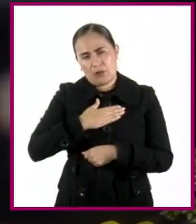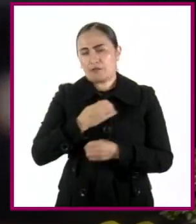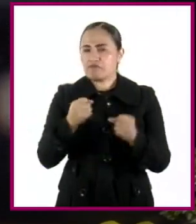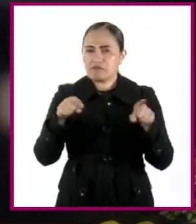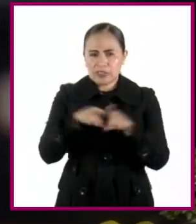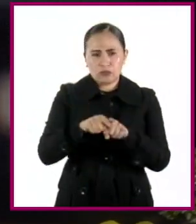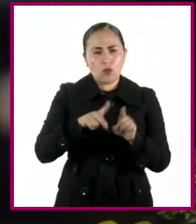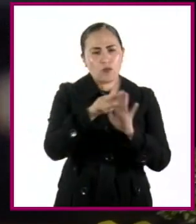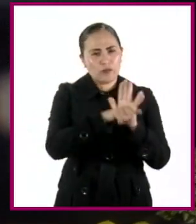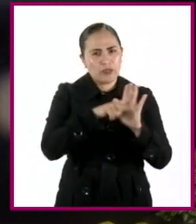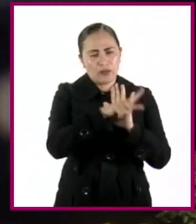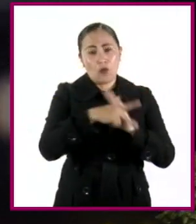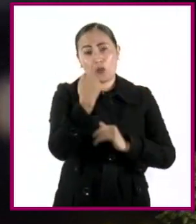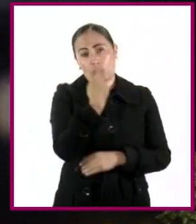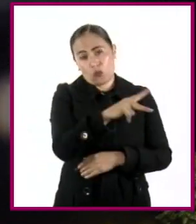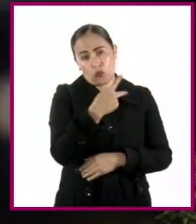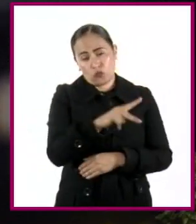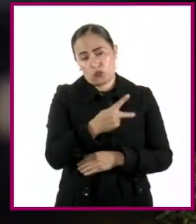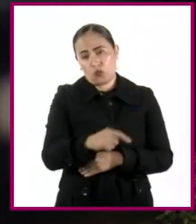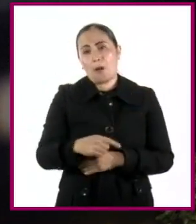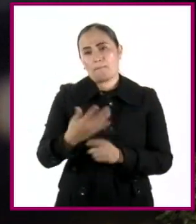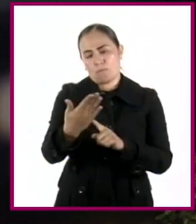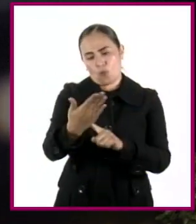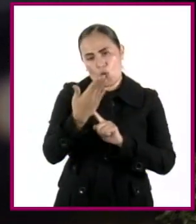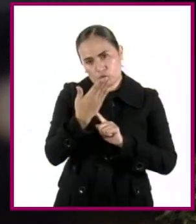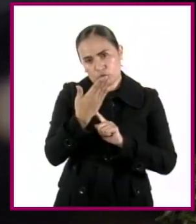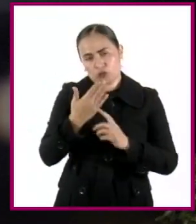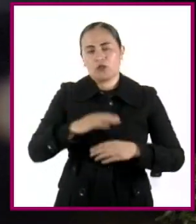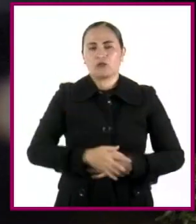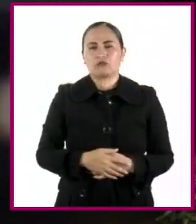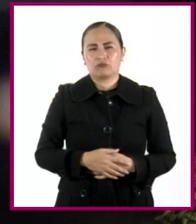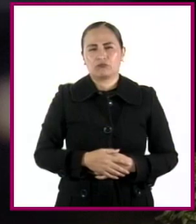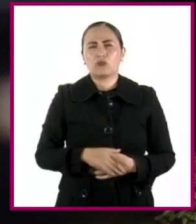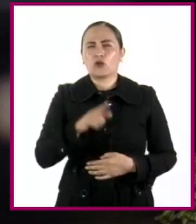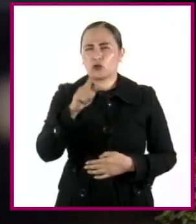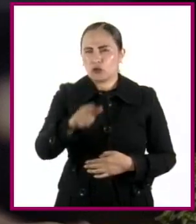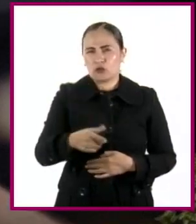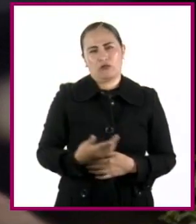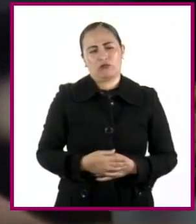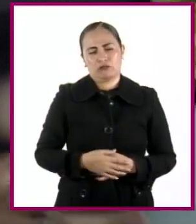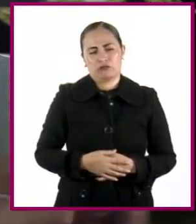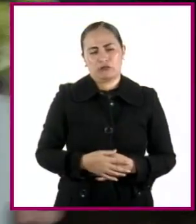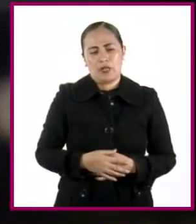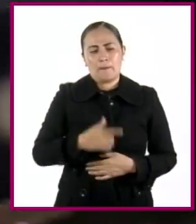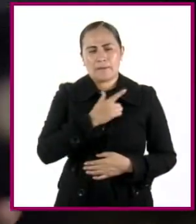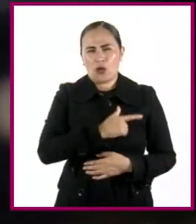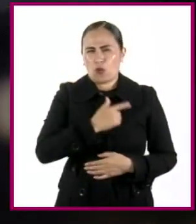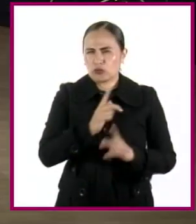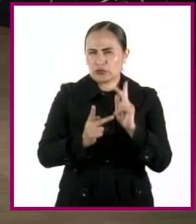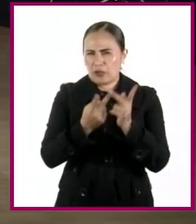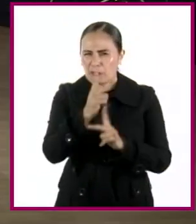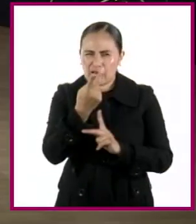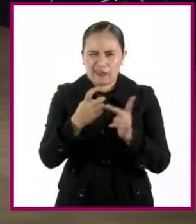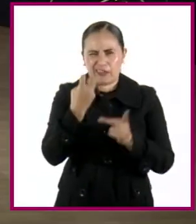enseñó un video muy interesante. Así que te parece muy ridículo que me gusten las plantas,